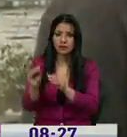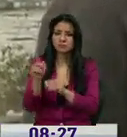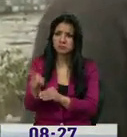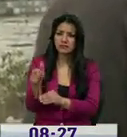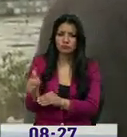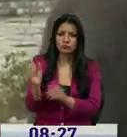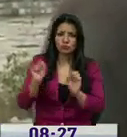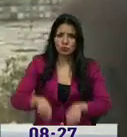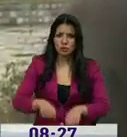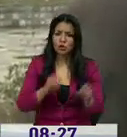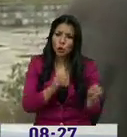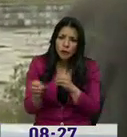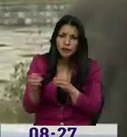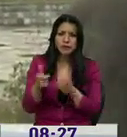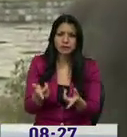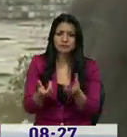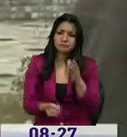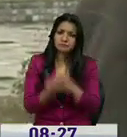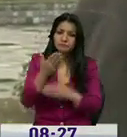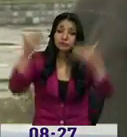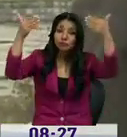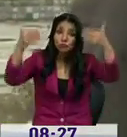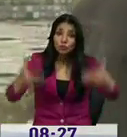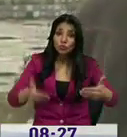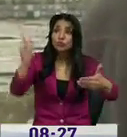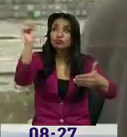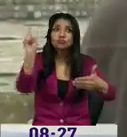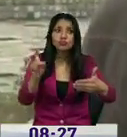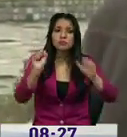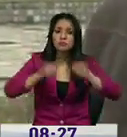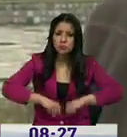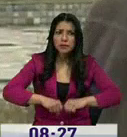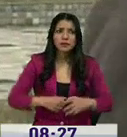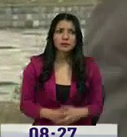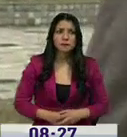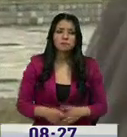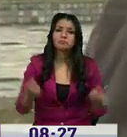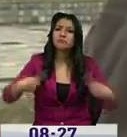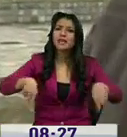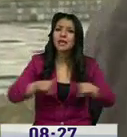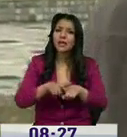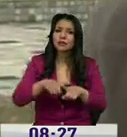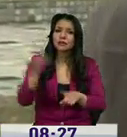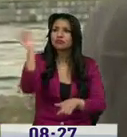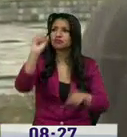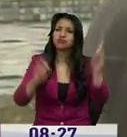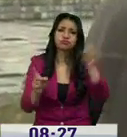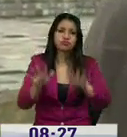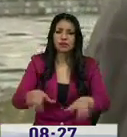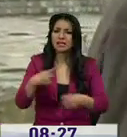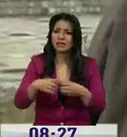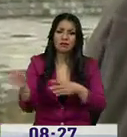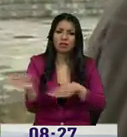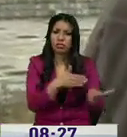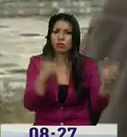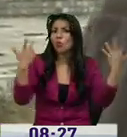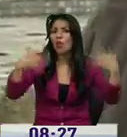ellos, ¿no? Crear los muros que yo te digo justamente para aquellos, para que no se pintarrajean la ciudad ahí